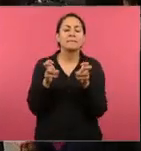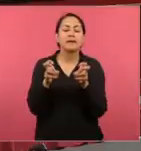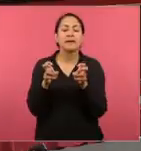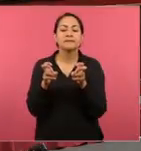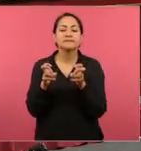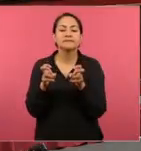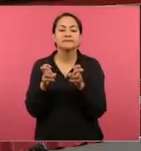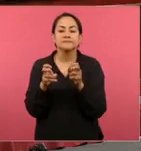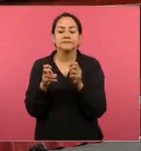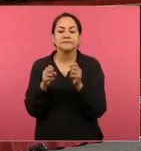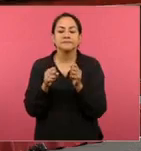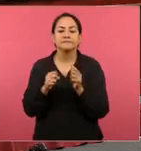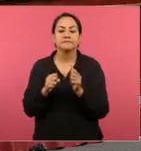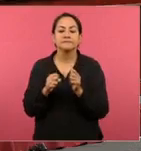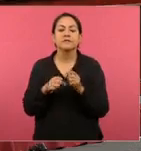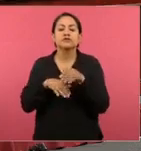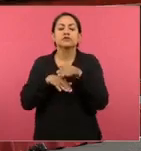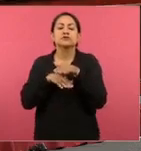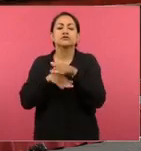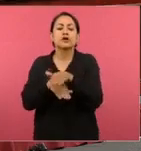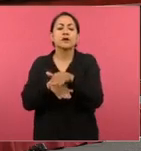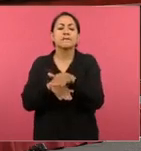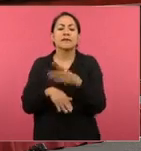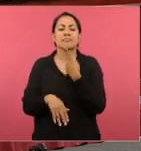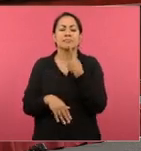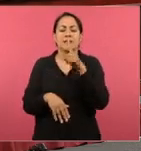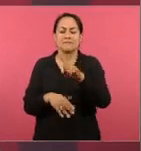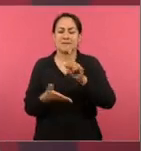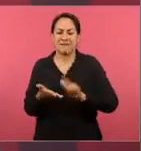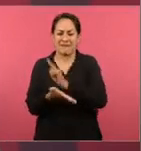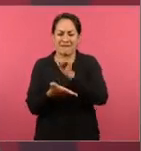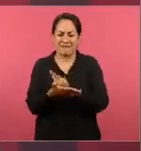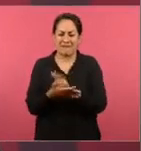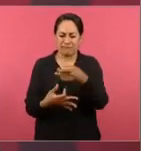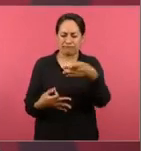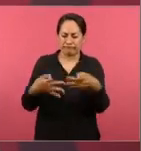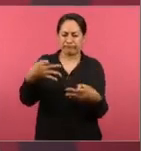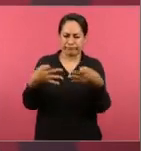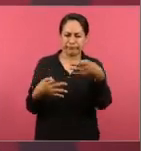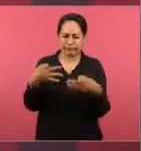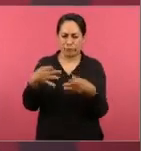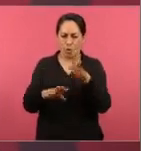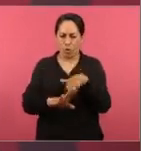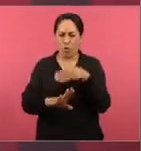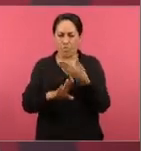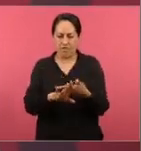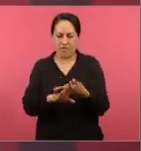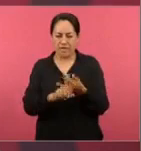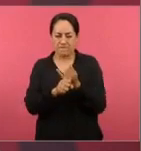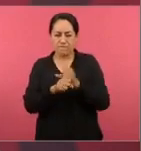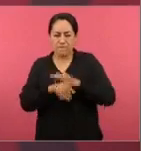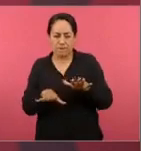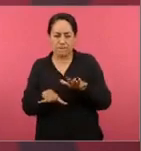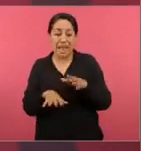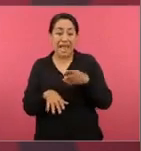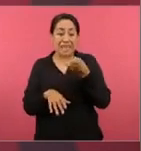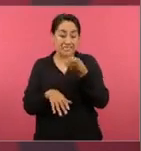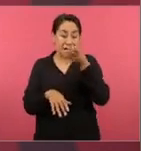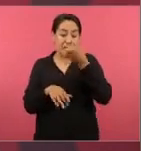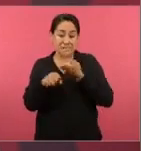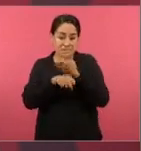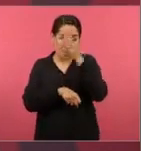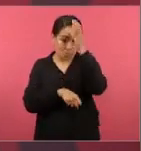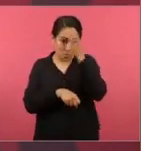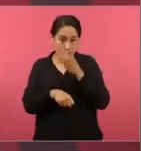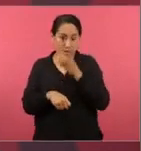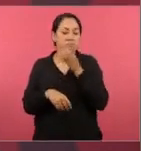la controversia constitucional en relación con el Estado de Coahuila. Les puedo decir que al día de